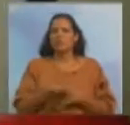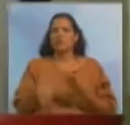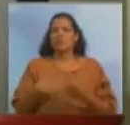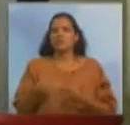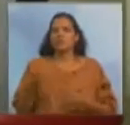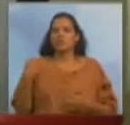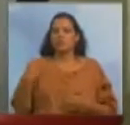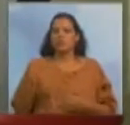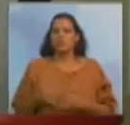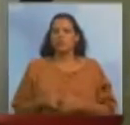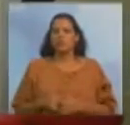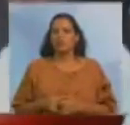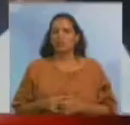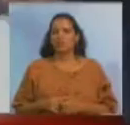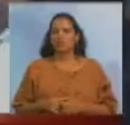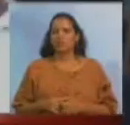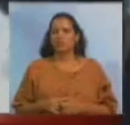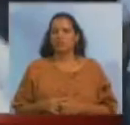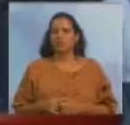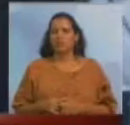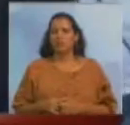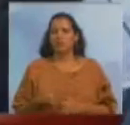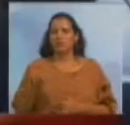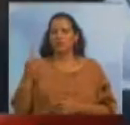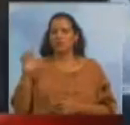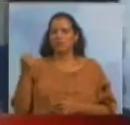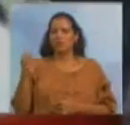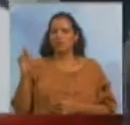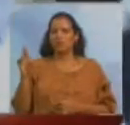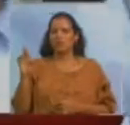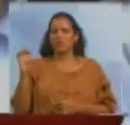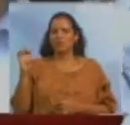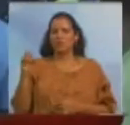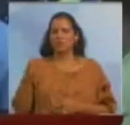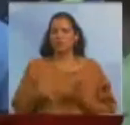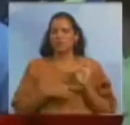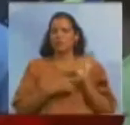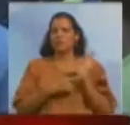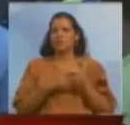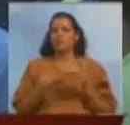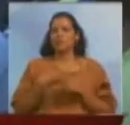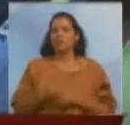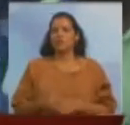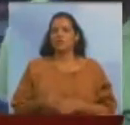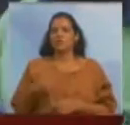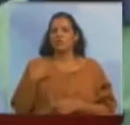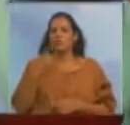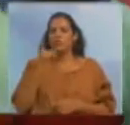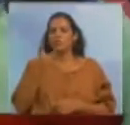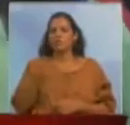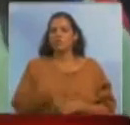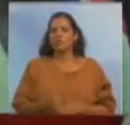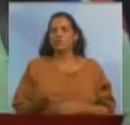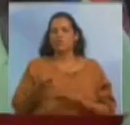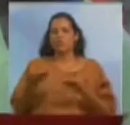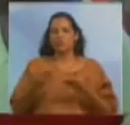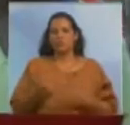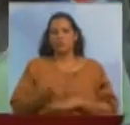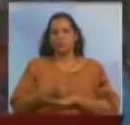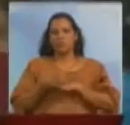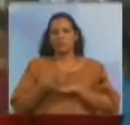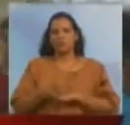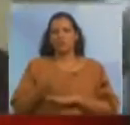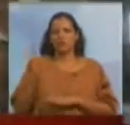Todo debe ser relativo, ¿no? Juan Lastre, representante de los trabajadores de la EAPA San Mateo, hizo un llamado a la gobernadora